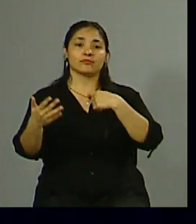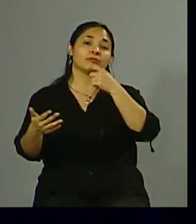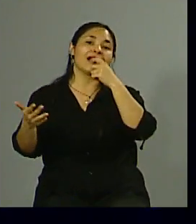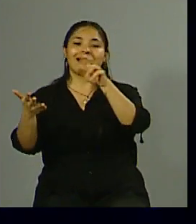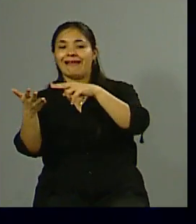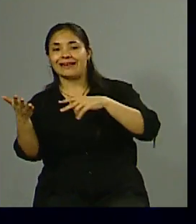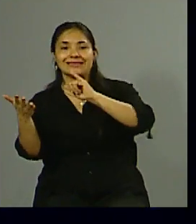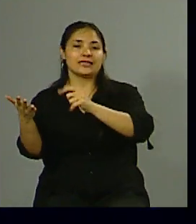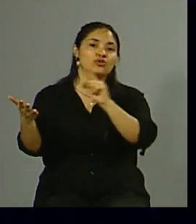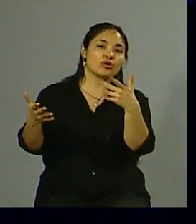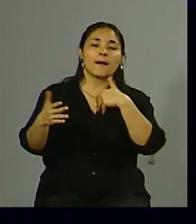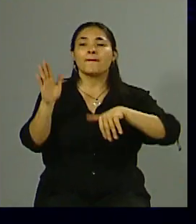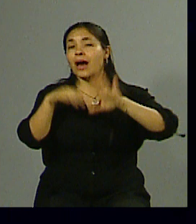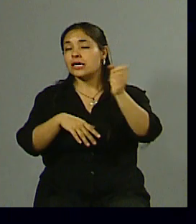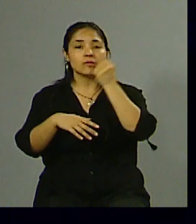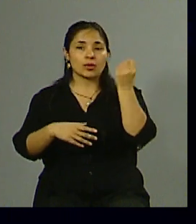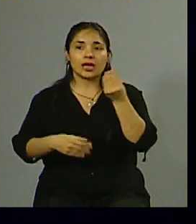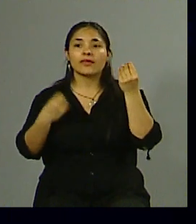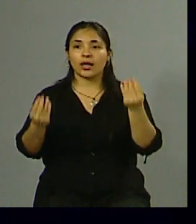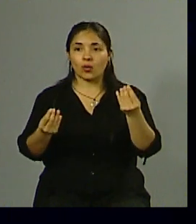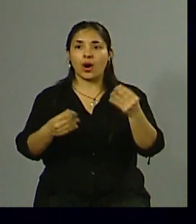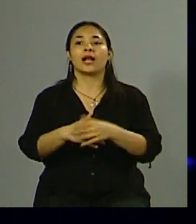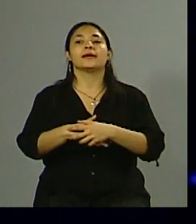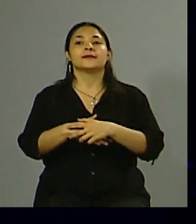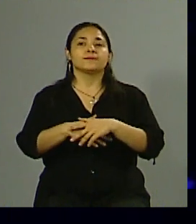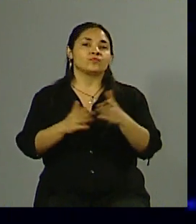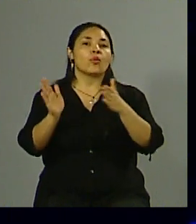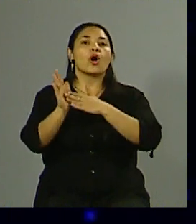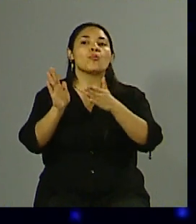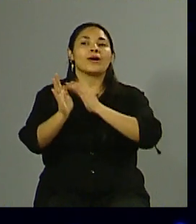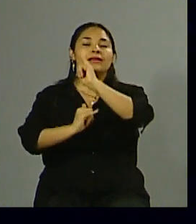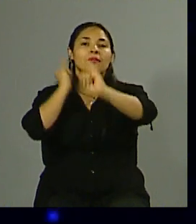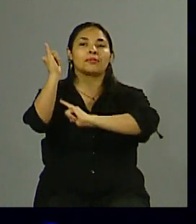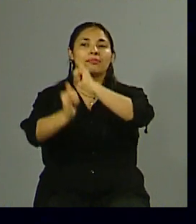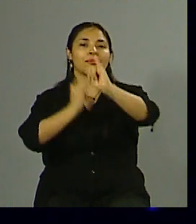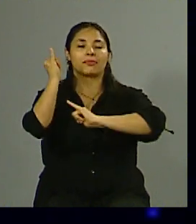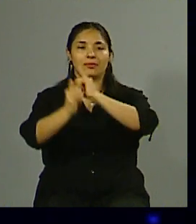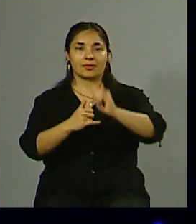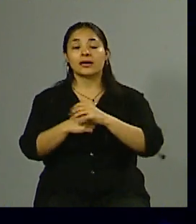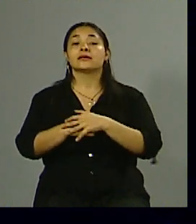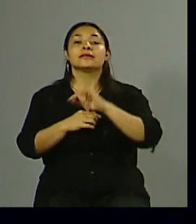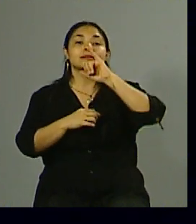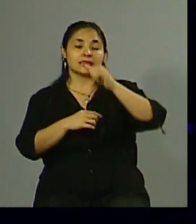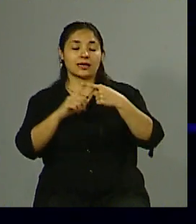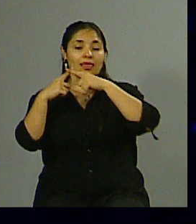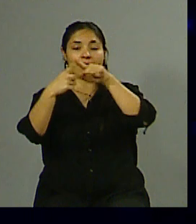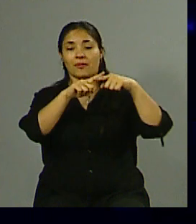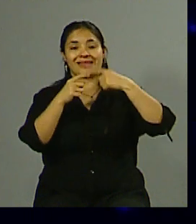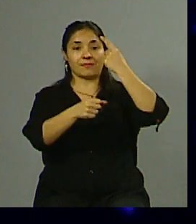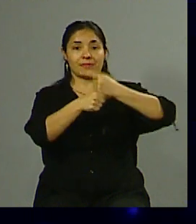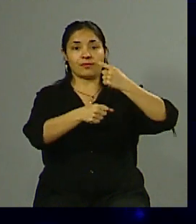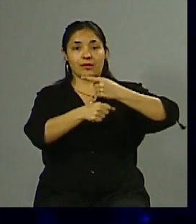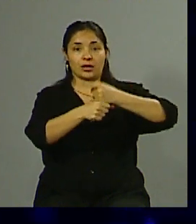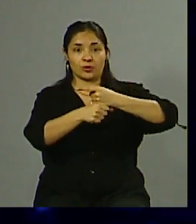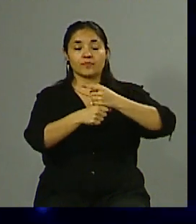lo importante es saber qué es lo que tienen para proponer, ¿sí? Sí, en relación al primer debate, creo que fue un debate